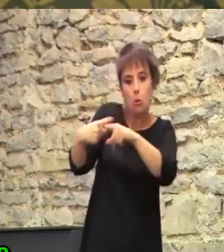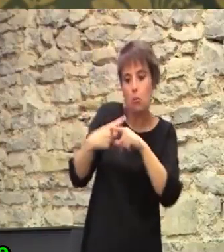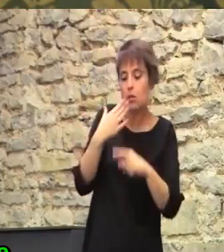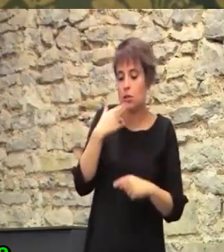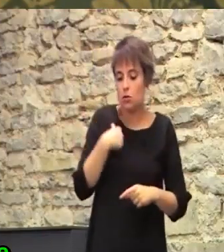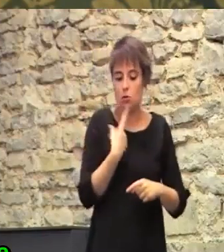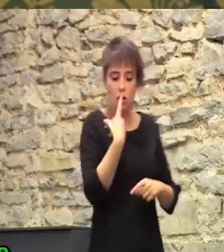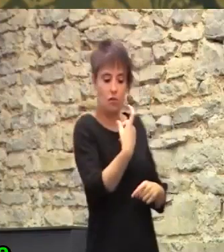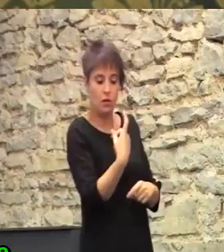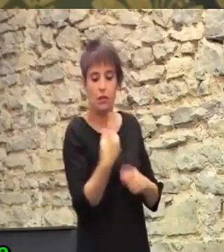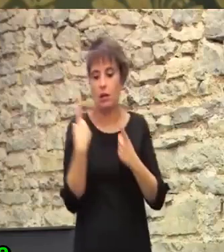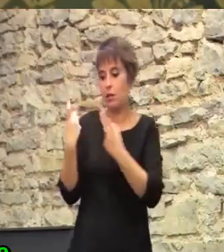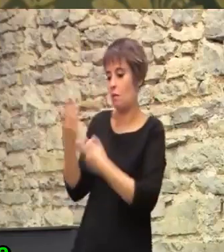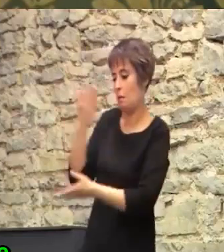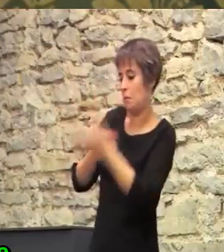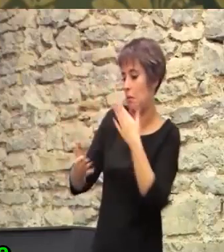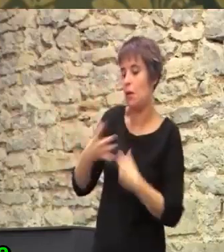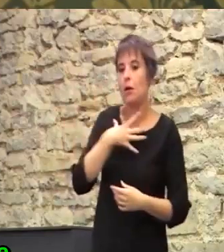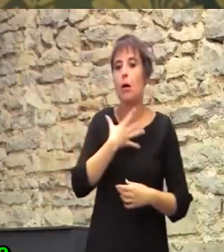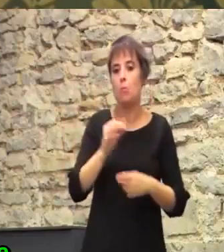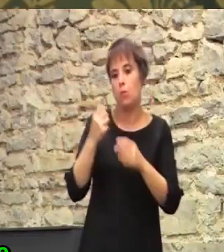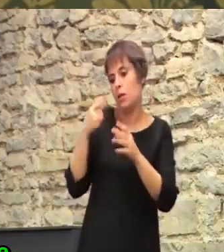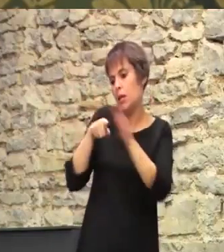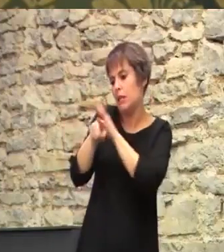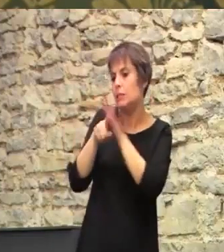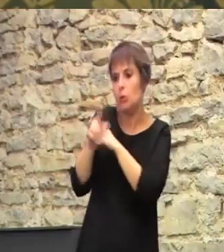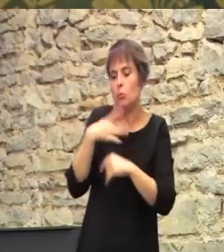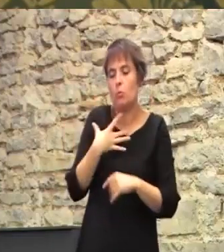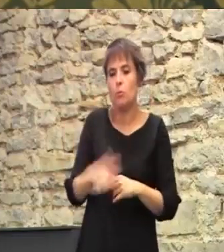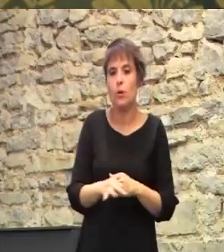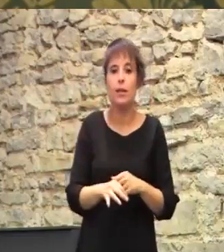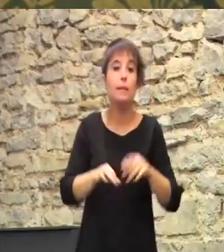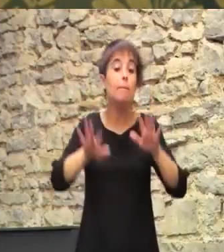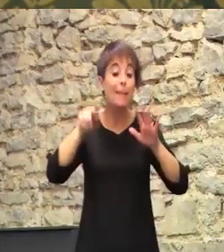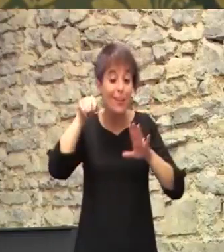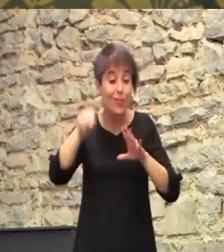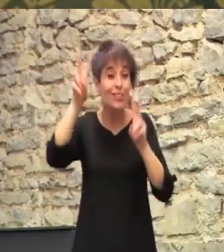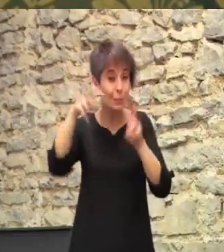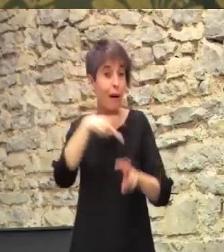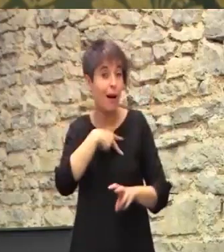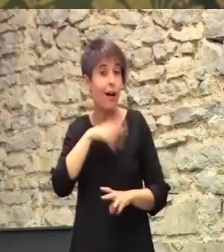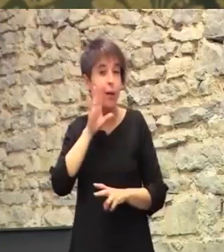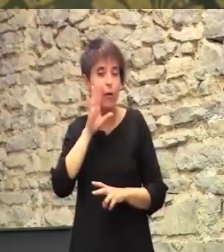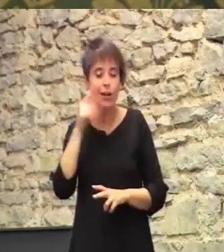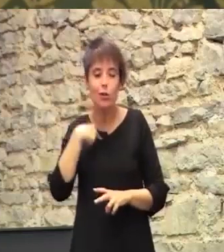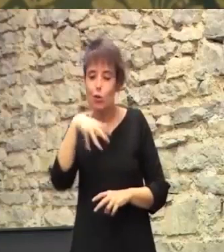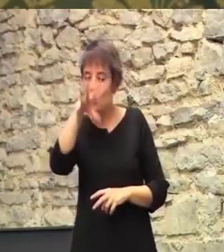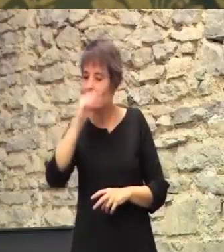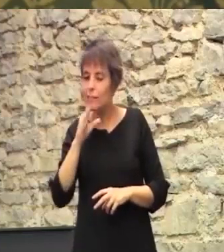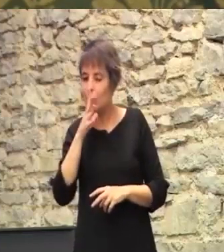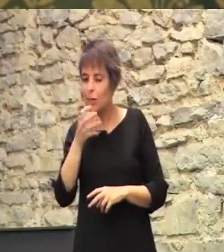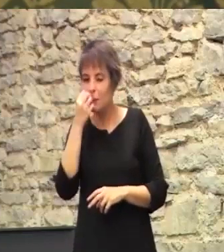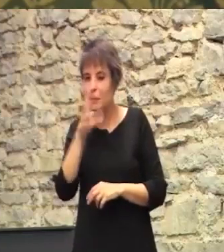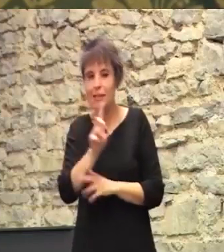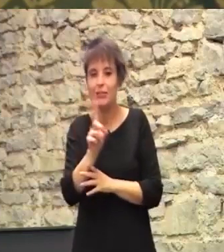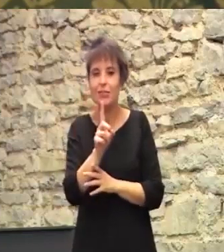uno necesita ver se necesita que sea el otro el que el que haga algún trámite pero el tema era que yo no entendía por qué